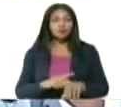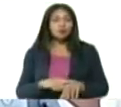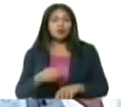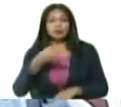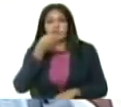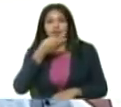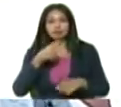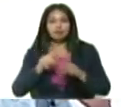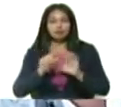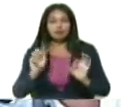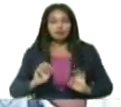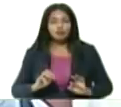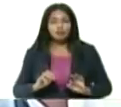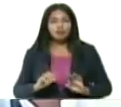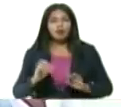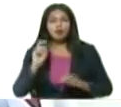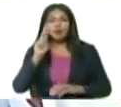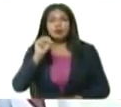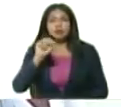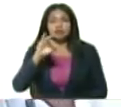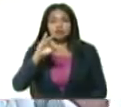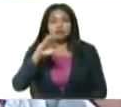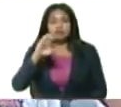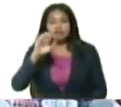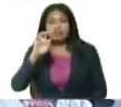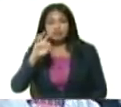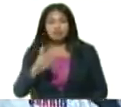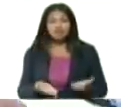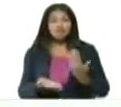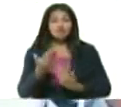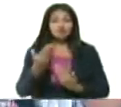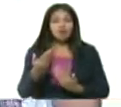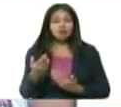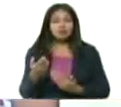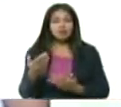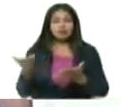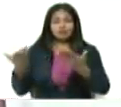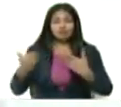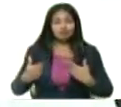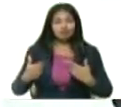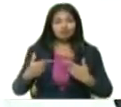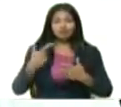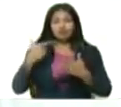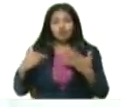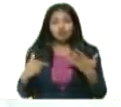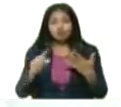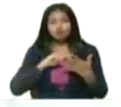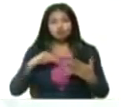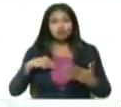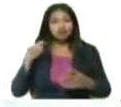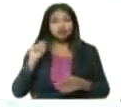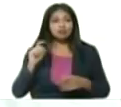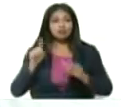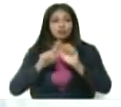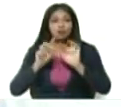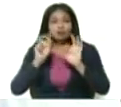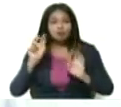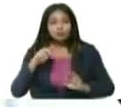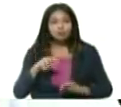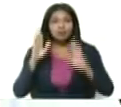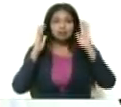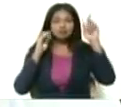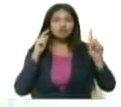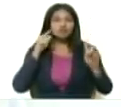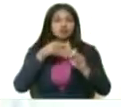recibimos desde la UNICEF un cargamento muy importante que tiene, además de los insumos que tiene que ver con la atención